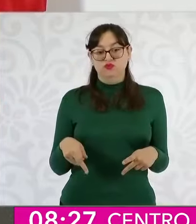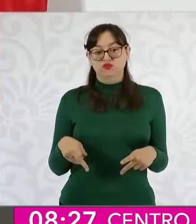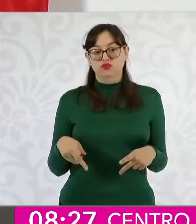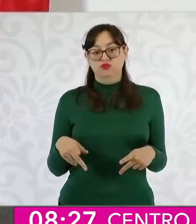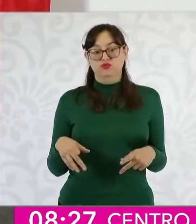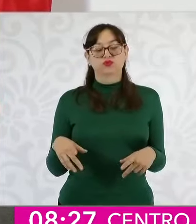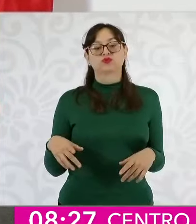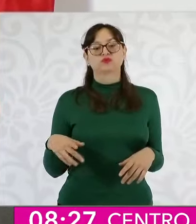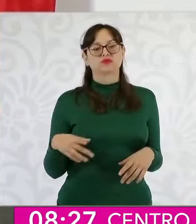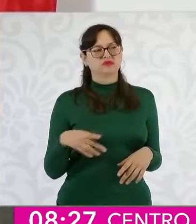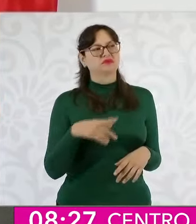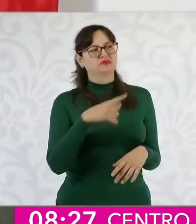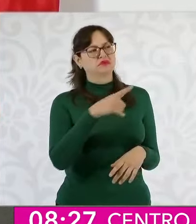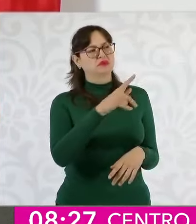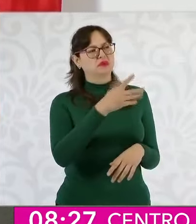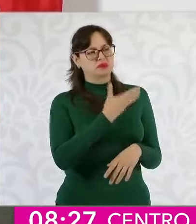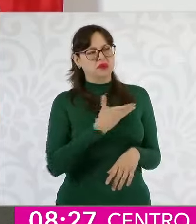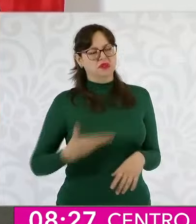Trump que en efecto